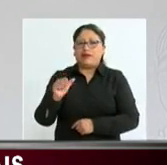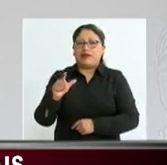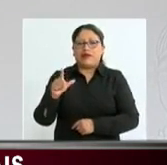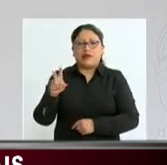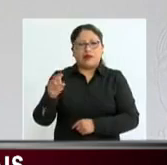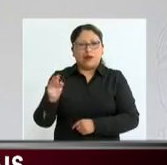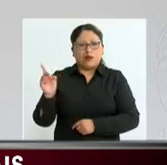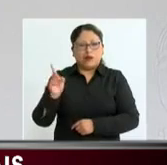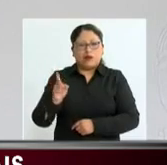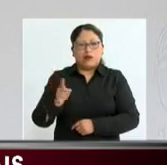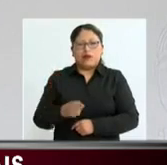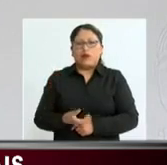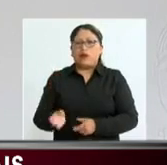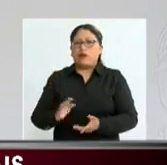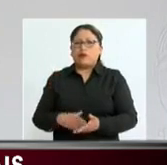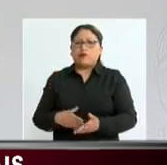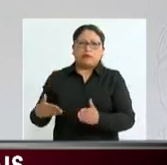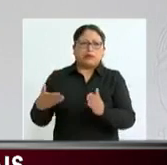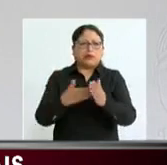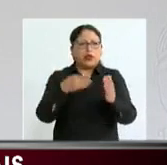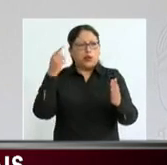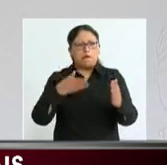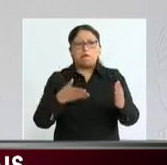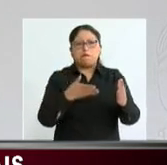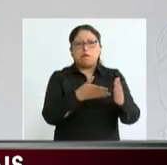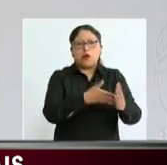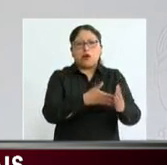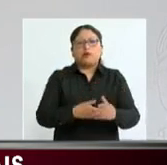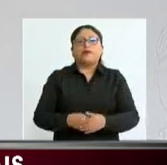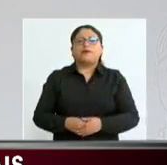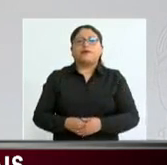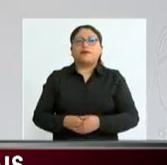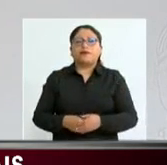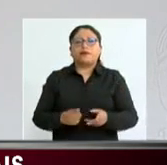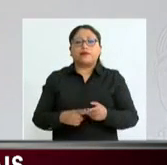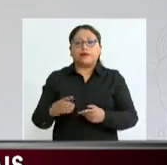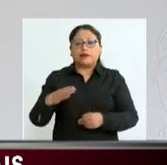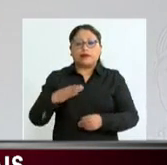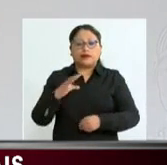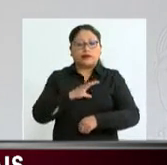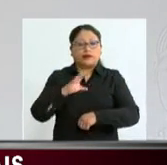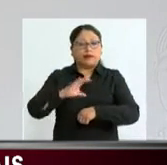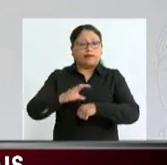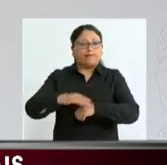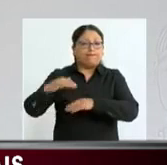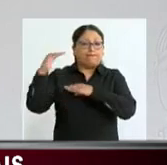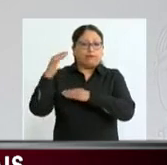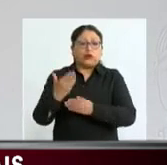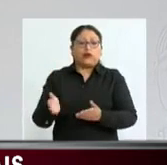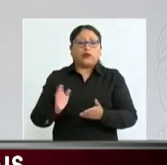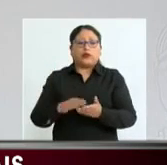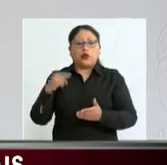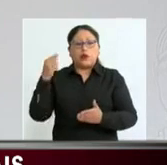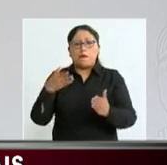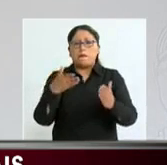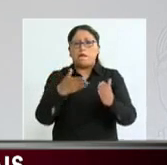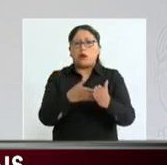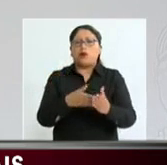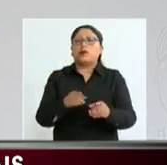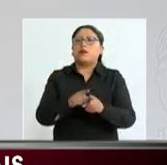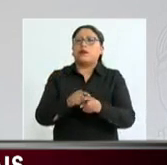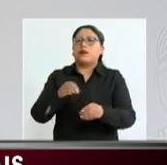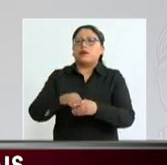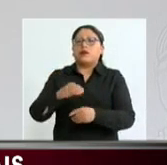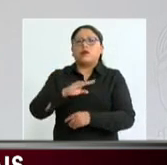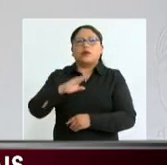como mineros se alejan del oficialismo. Cívico cruceño habla de tumbar al gobierno y en Cochabamba